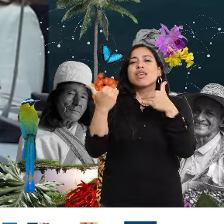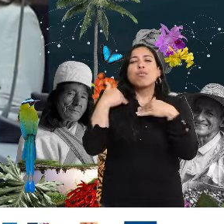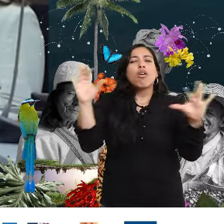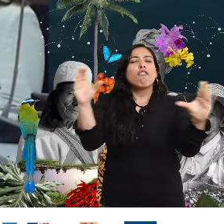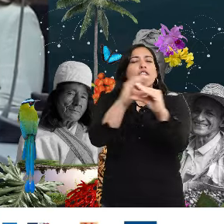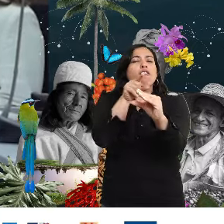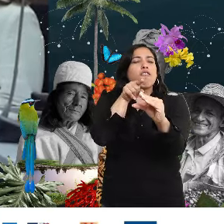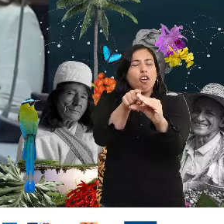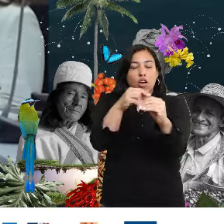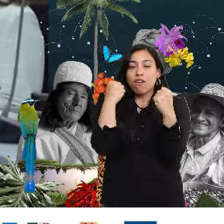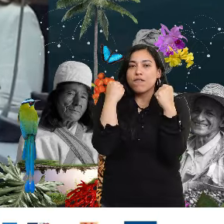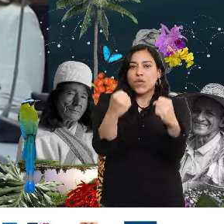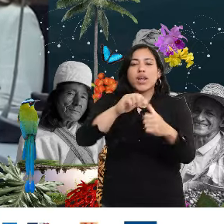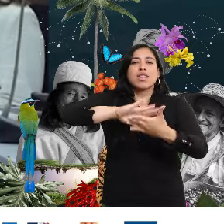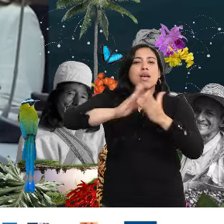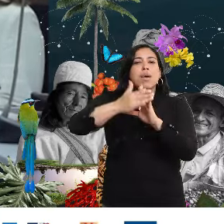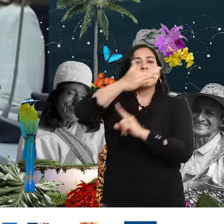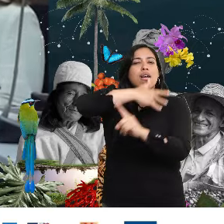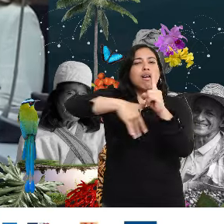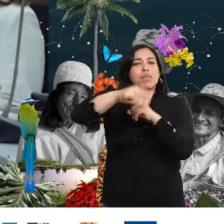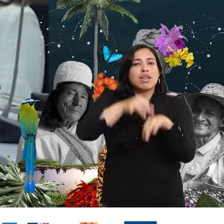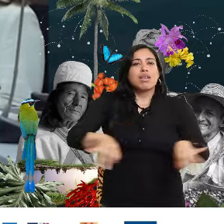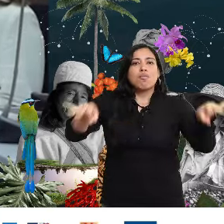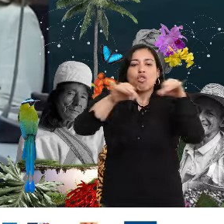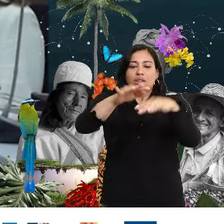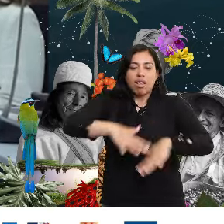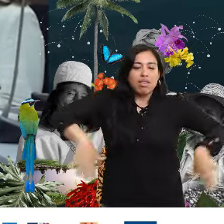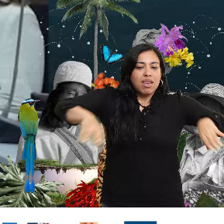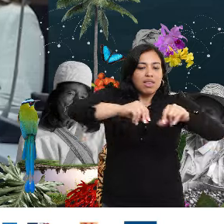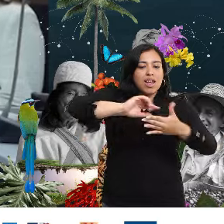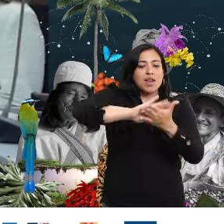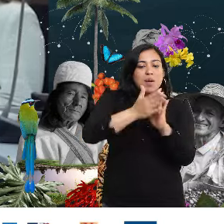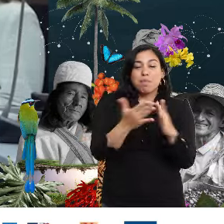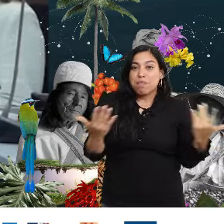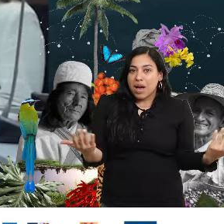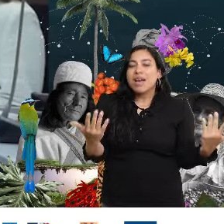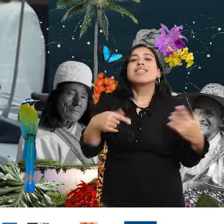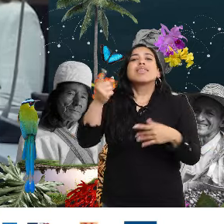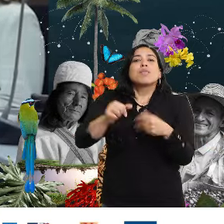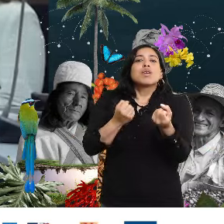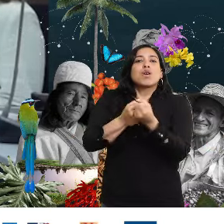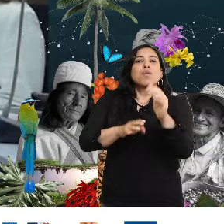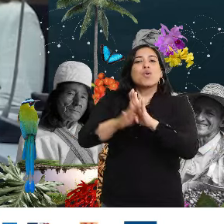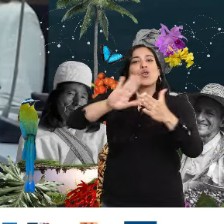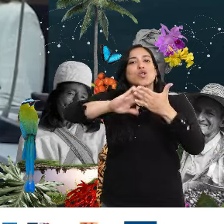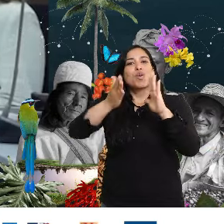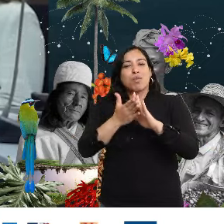enfoque pues, muy fuerte de paz ambiental territorial y obviamente contribuyendo a la paz,